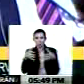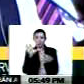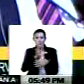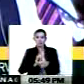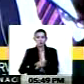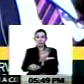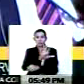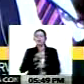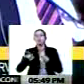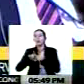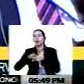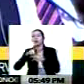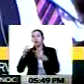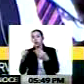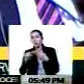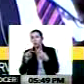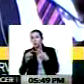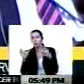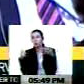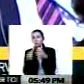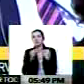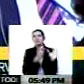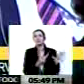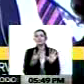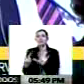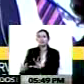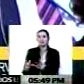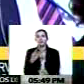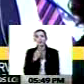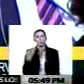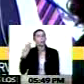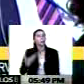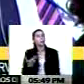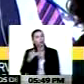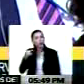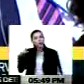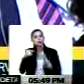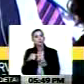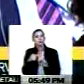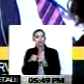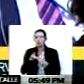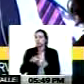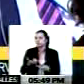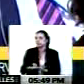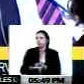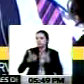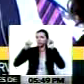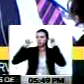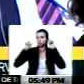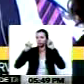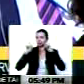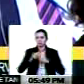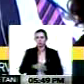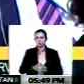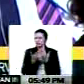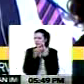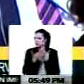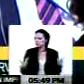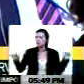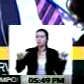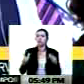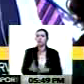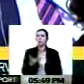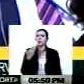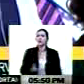de los 77, otorga gran importancia al objetivo universal de la descolonización, un derecho